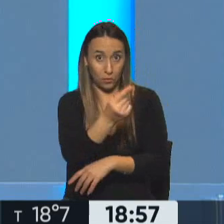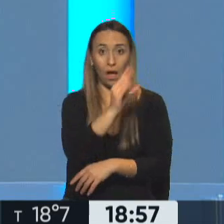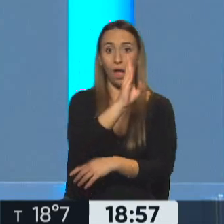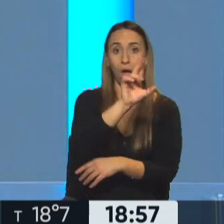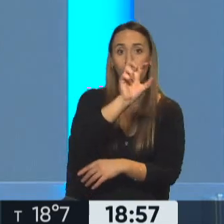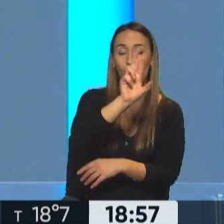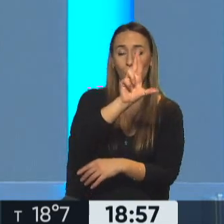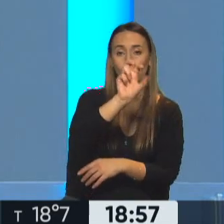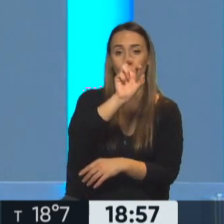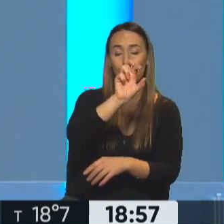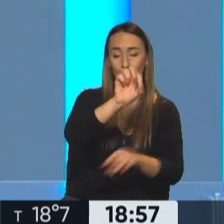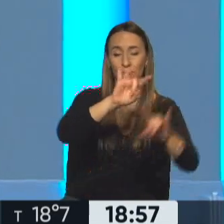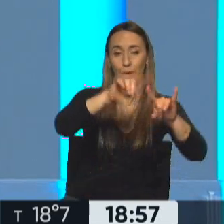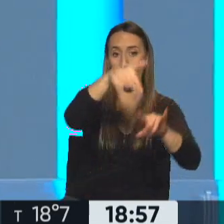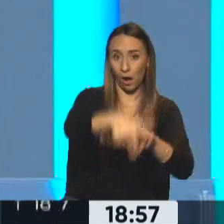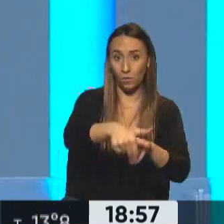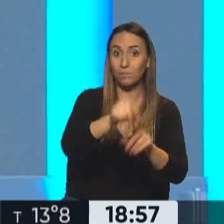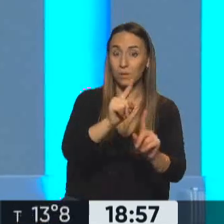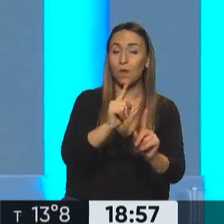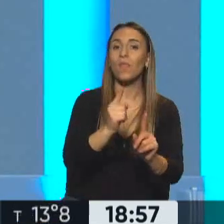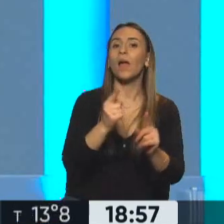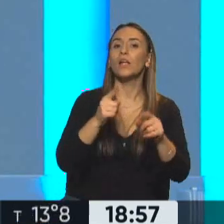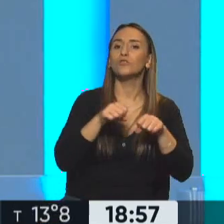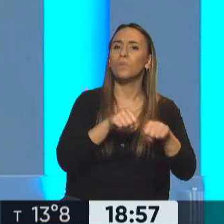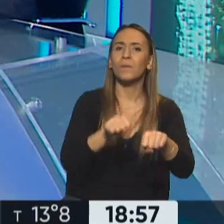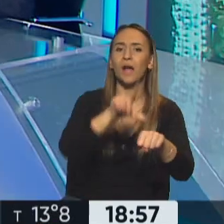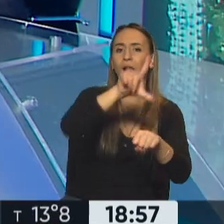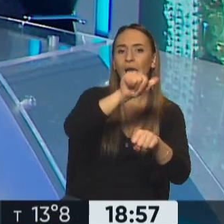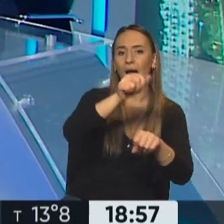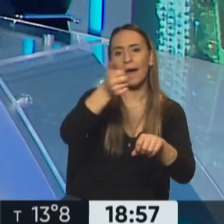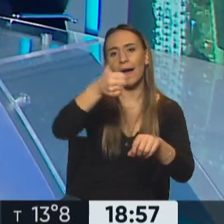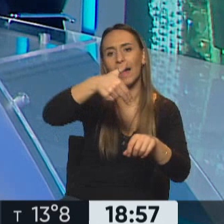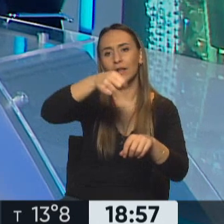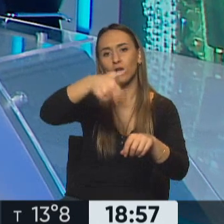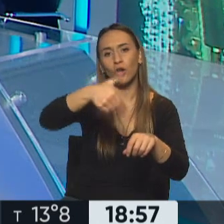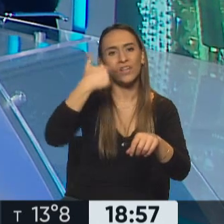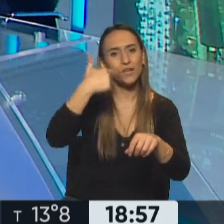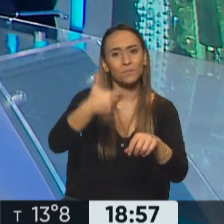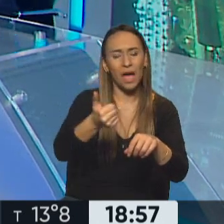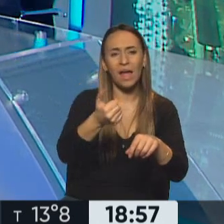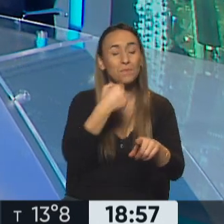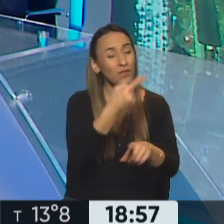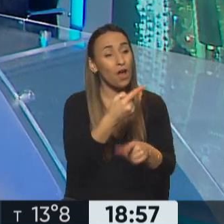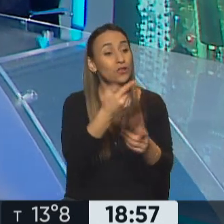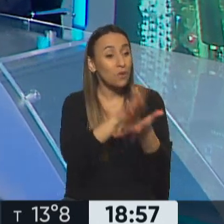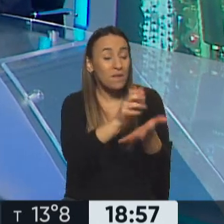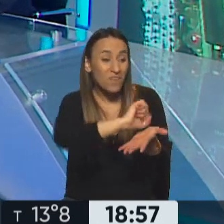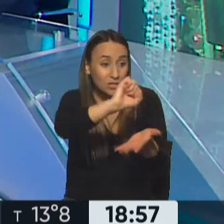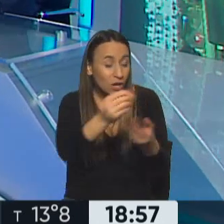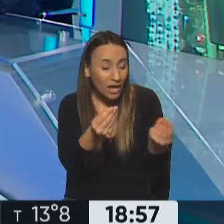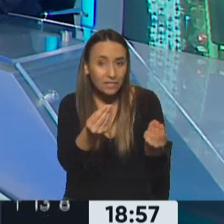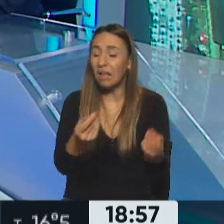uno de los accionistas más importantes del supermercado La Anónima, ¿cómo es la mano de la inflación? Y cuando hay inflación